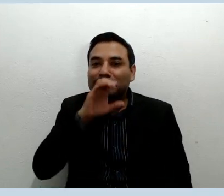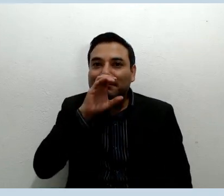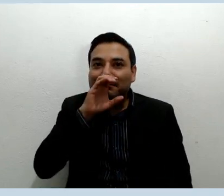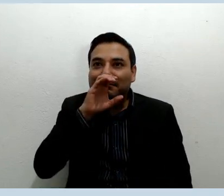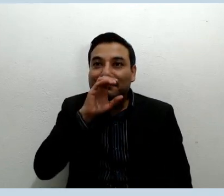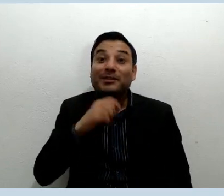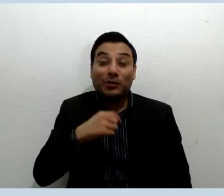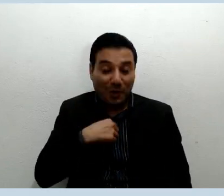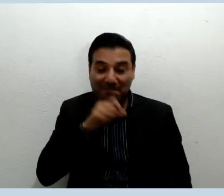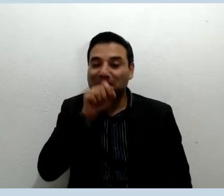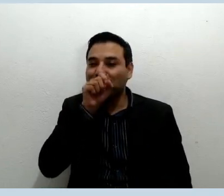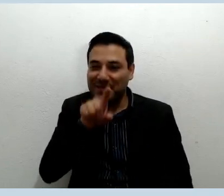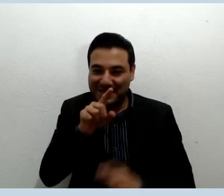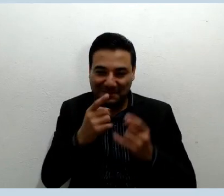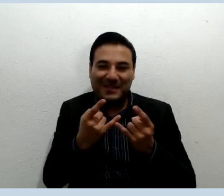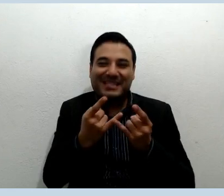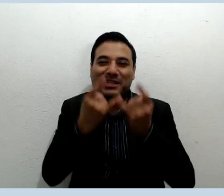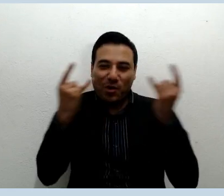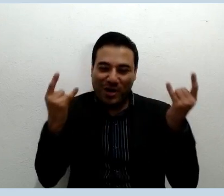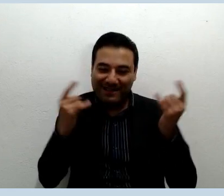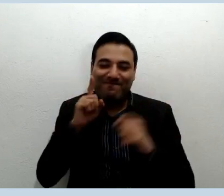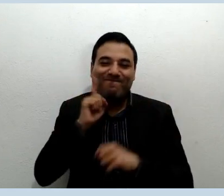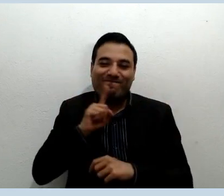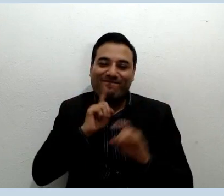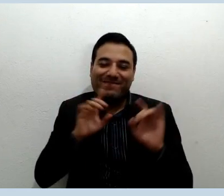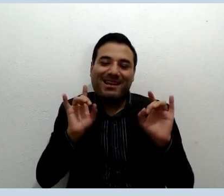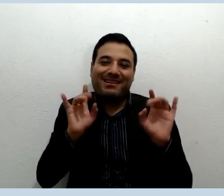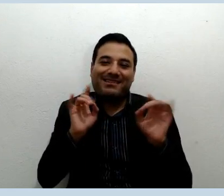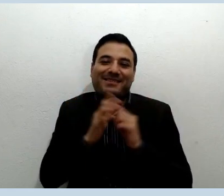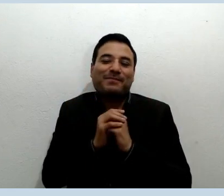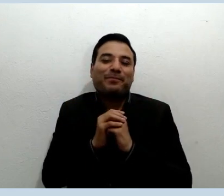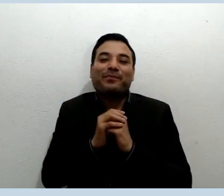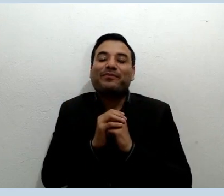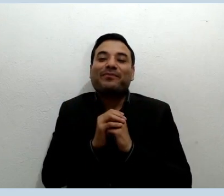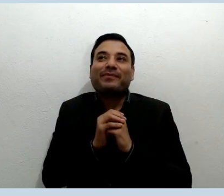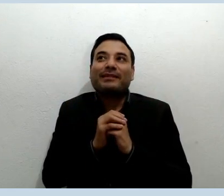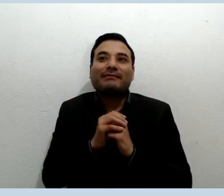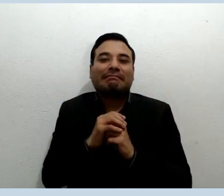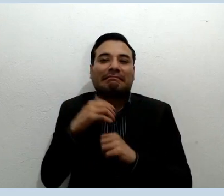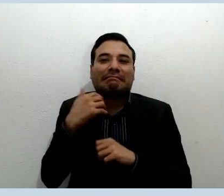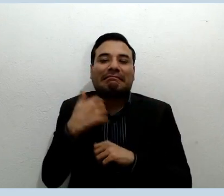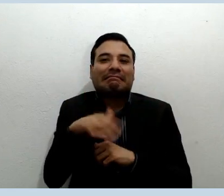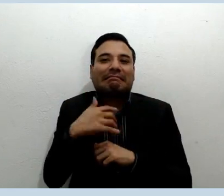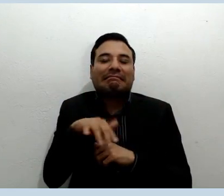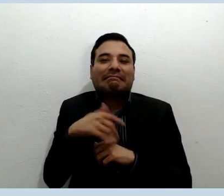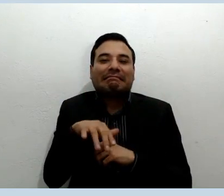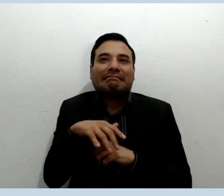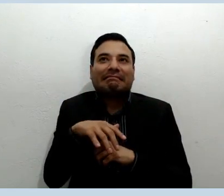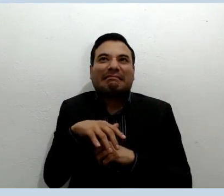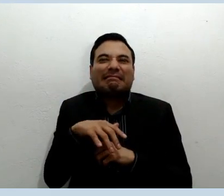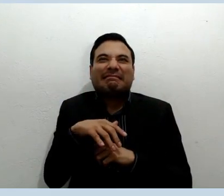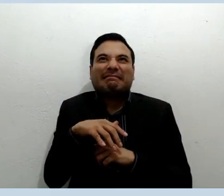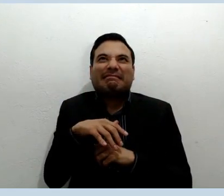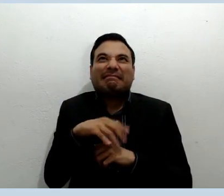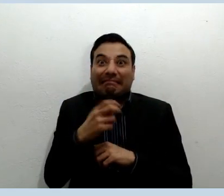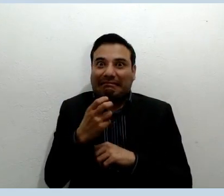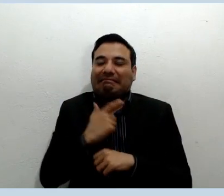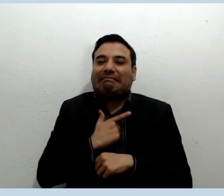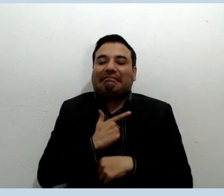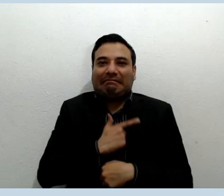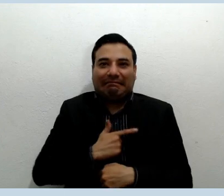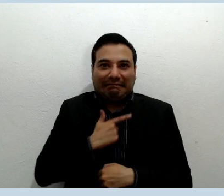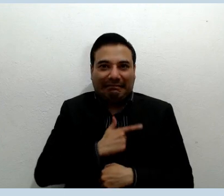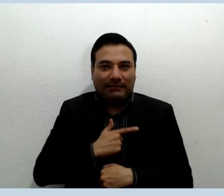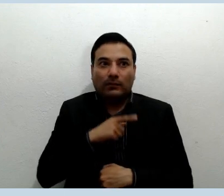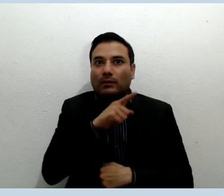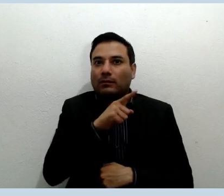proponer a Ángeles porque Eh bueno el momento con Ángeles porque para mí se respondieron muchas